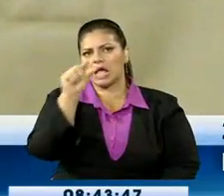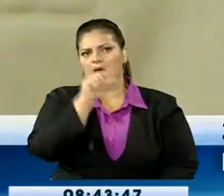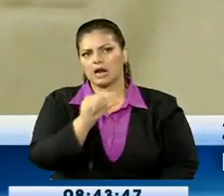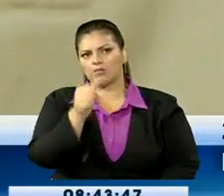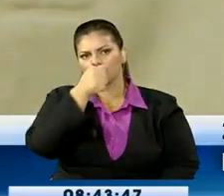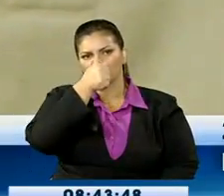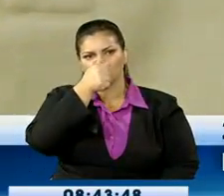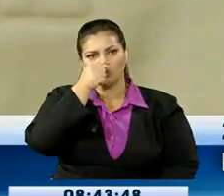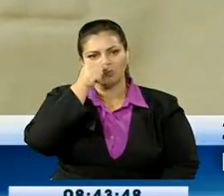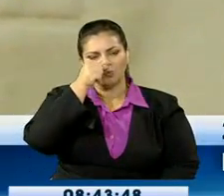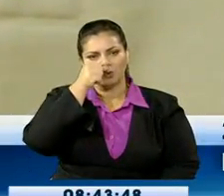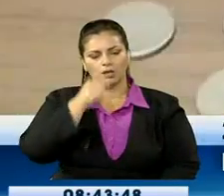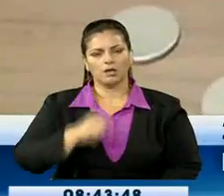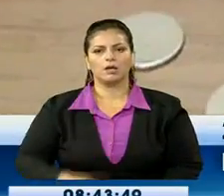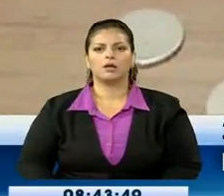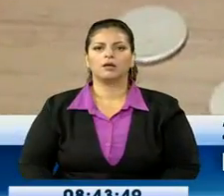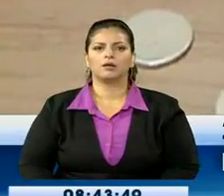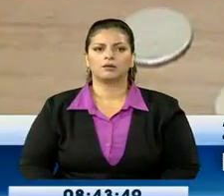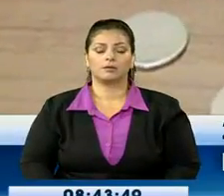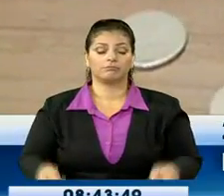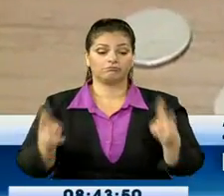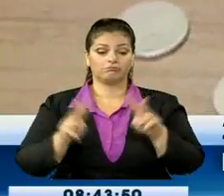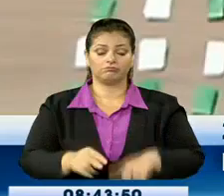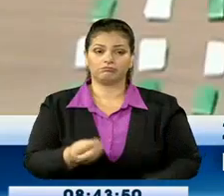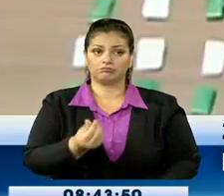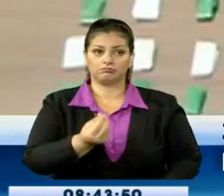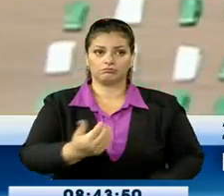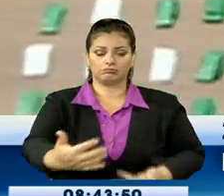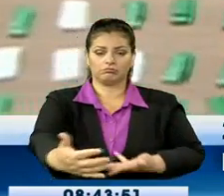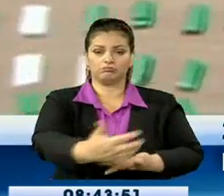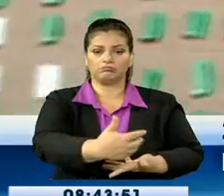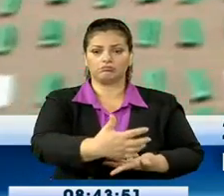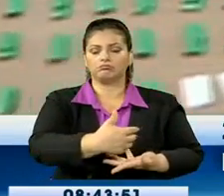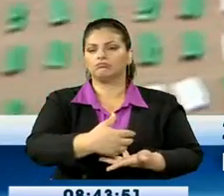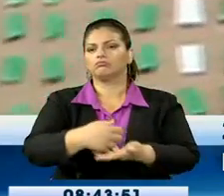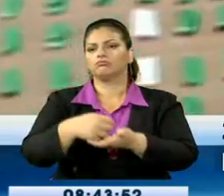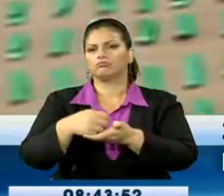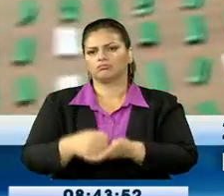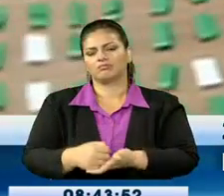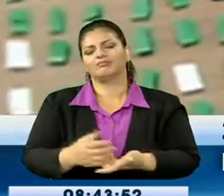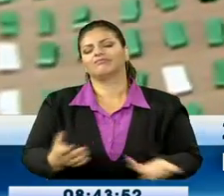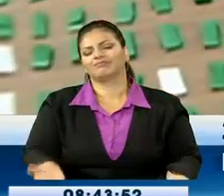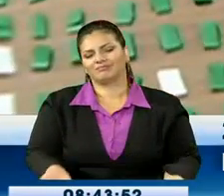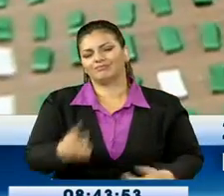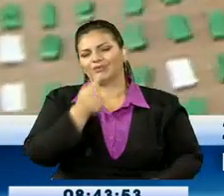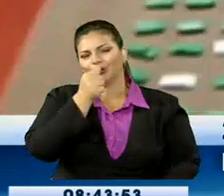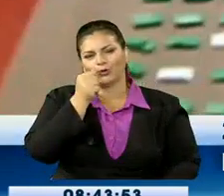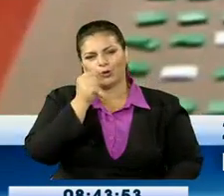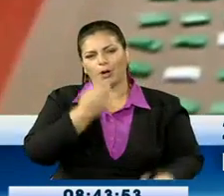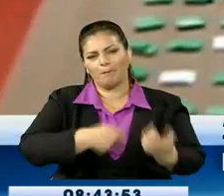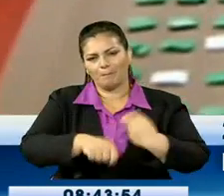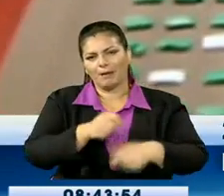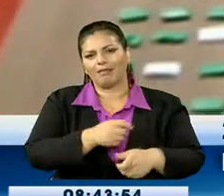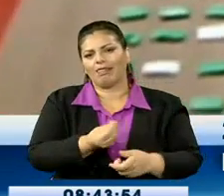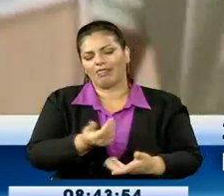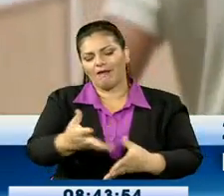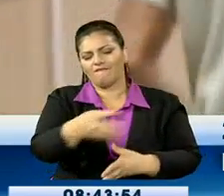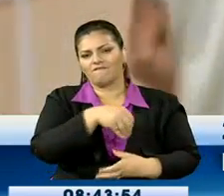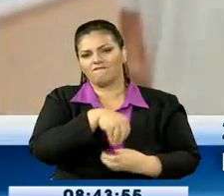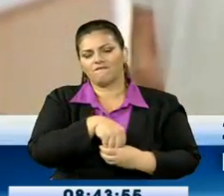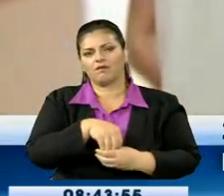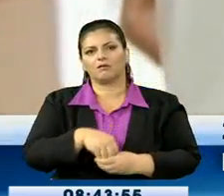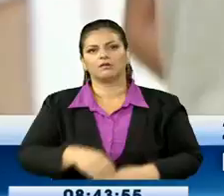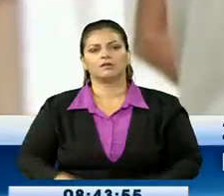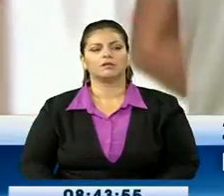cocaína. También se encontró dinero en efectivo al interior. Esto es producto de la venta de las sustancias ilícitas. Los